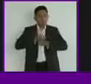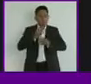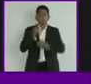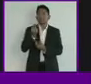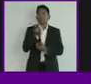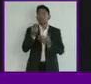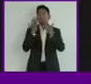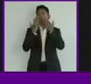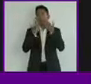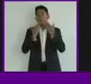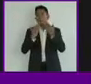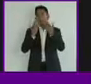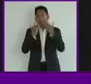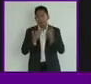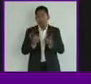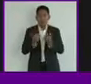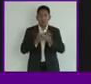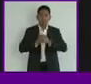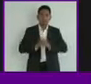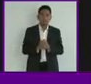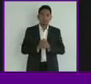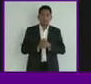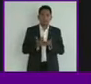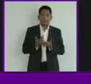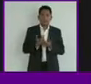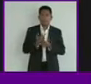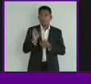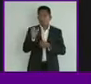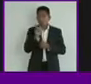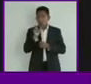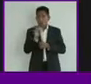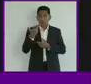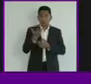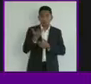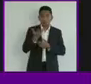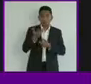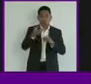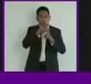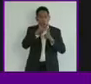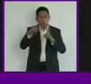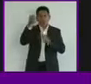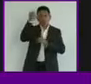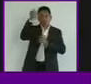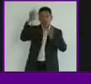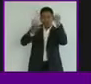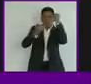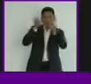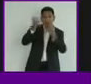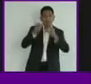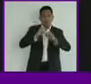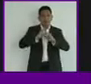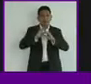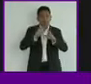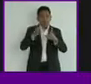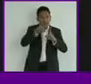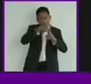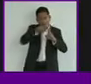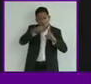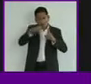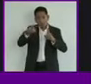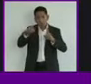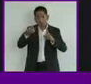mucho y contribuye para que nosotros podamos hacer algo es la claridad de ideas, es decir, a dónde quieren llegar, dónde estamos y me parece que es muy prudente lo que